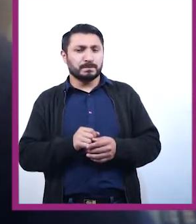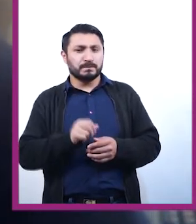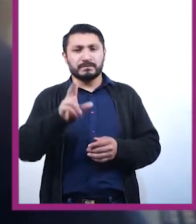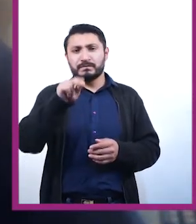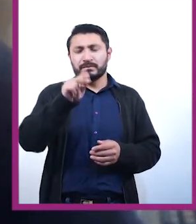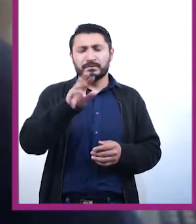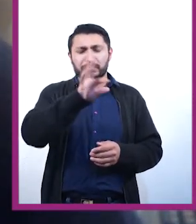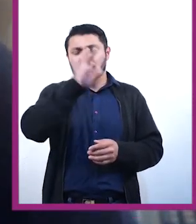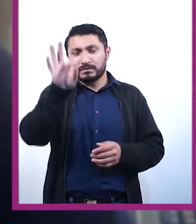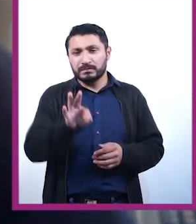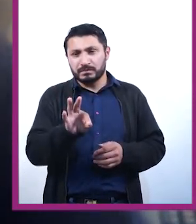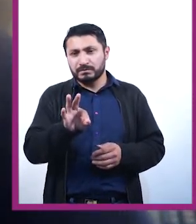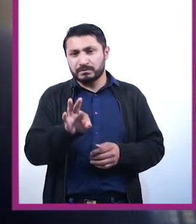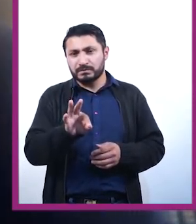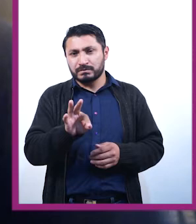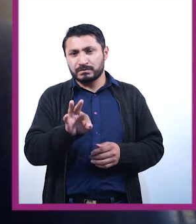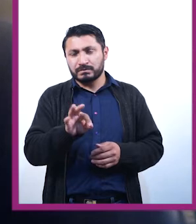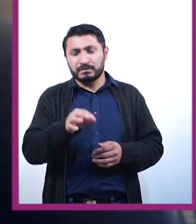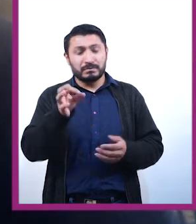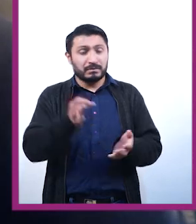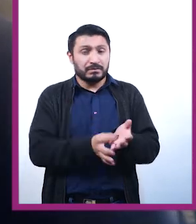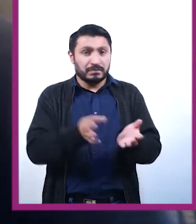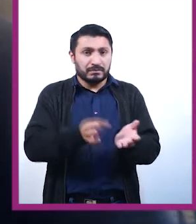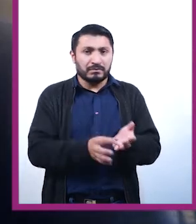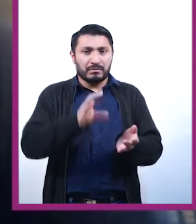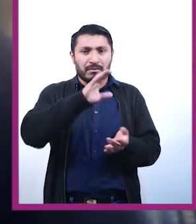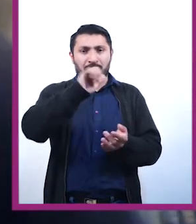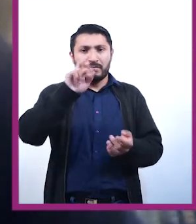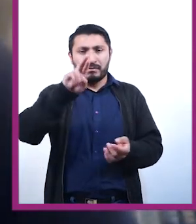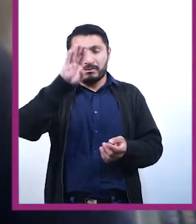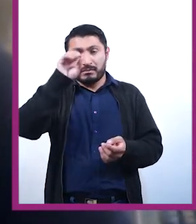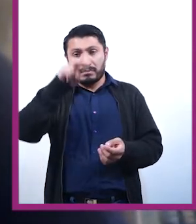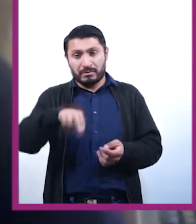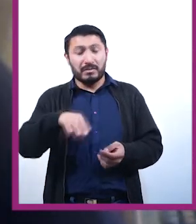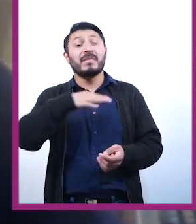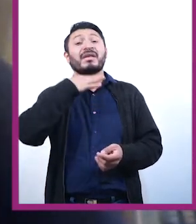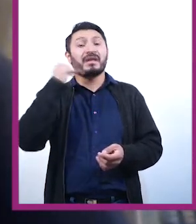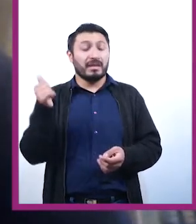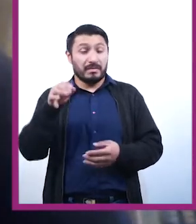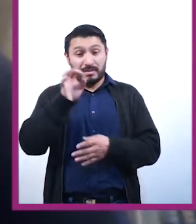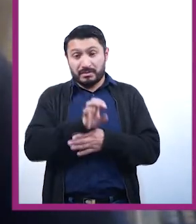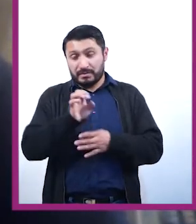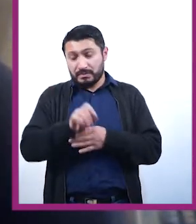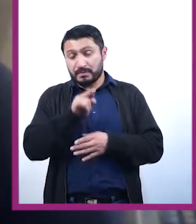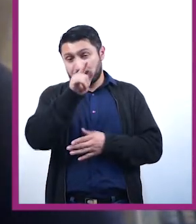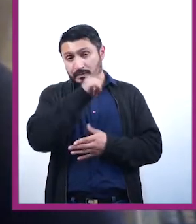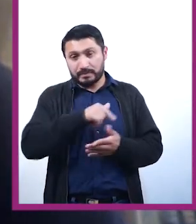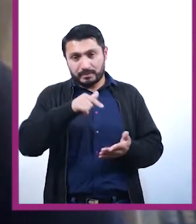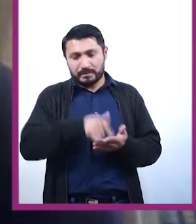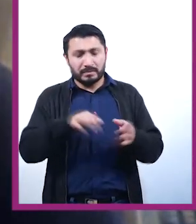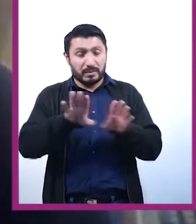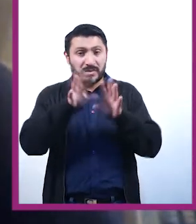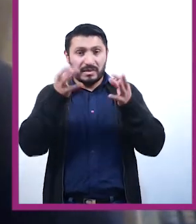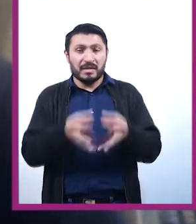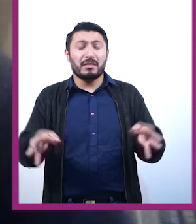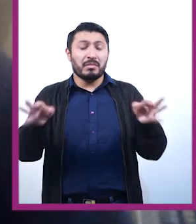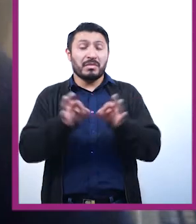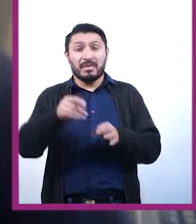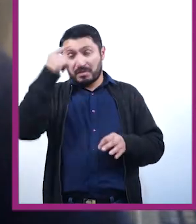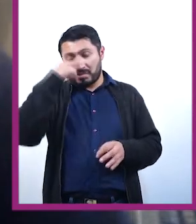80% del acero y del carbón de Alemania. Entonces era una región clave para la economía